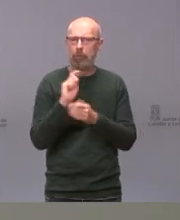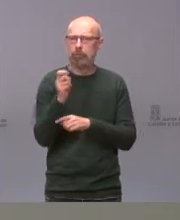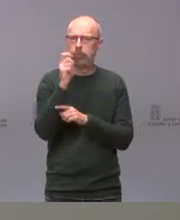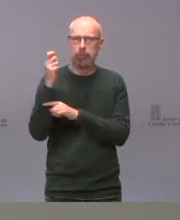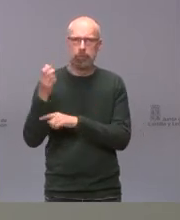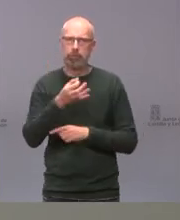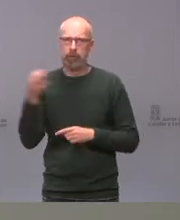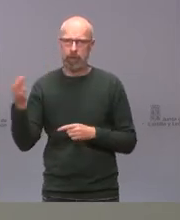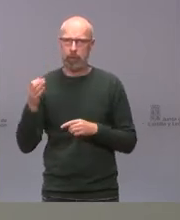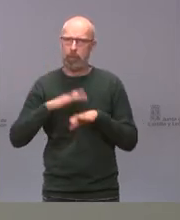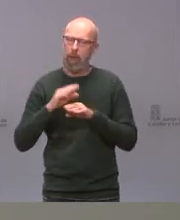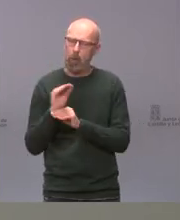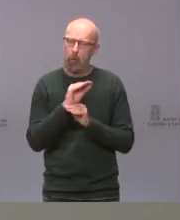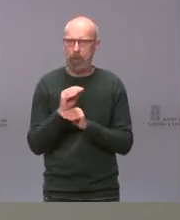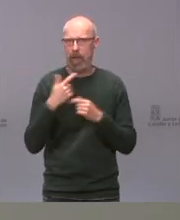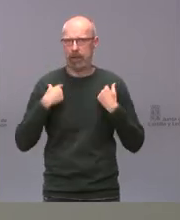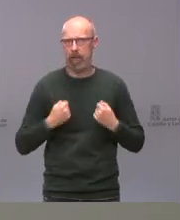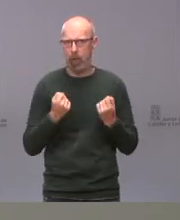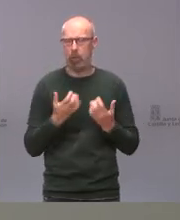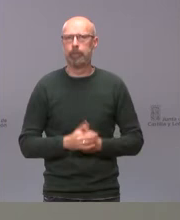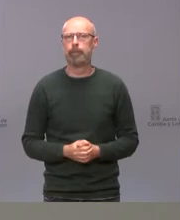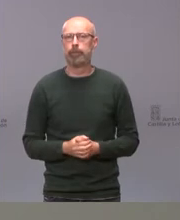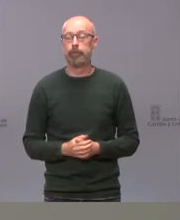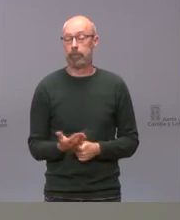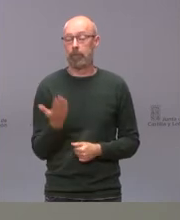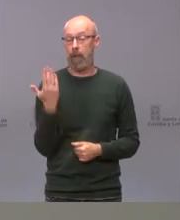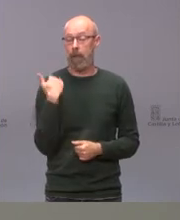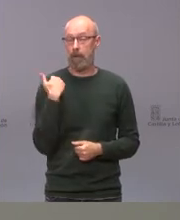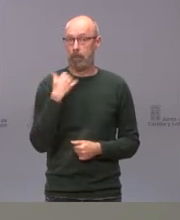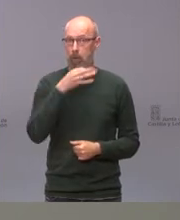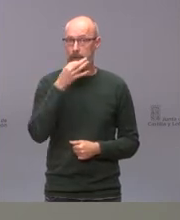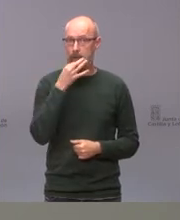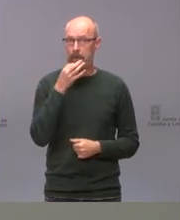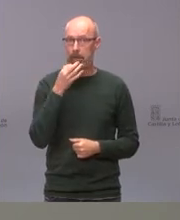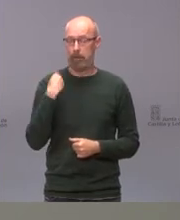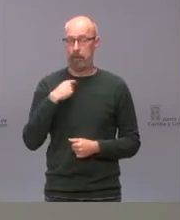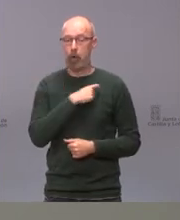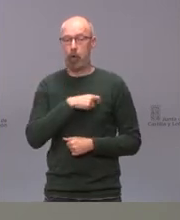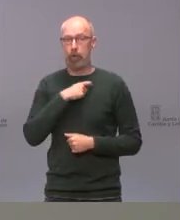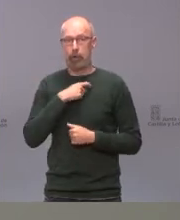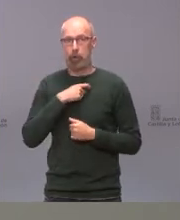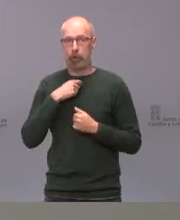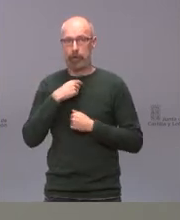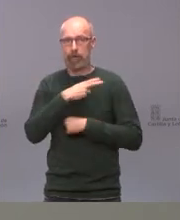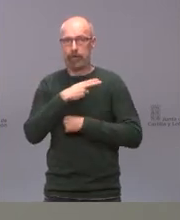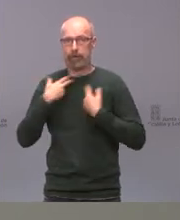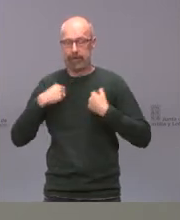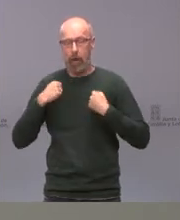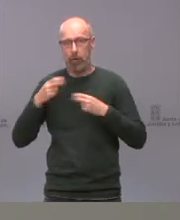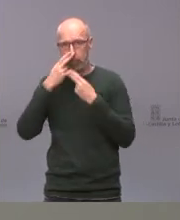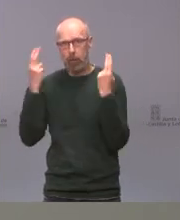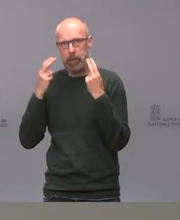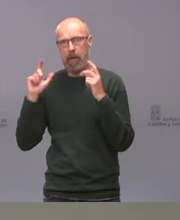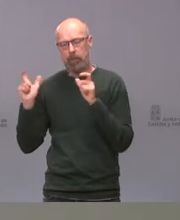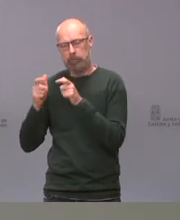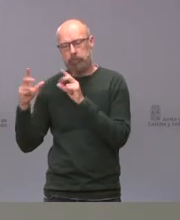de nuestra población. Ayer por la tarde se celebró una nueva sesión de la Comisión de Salud Pública y en ella se acordó